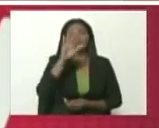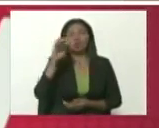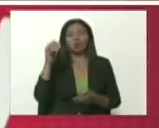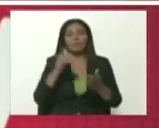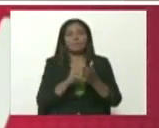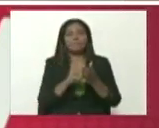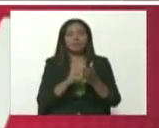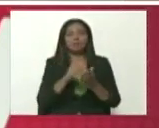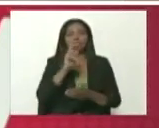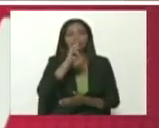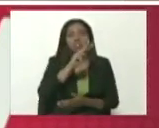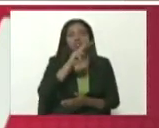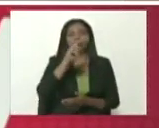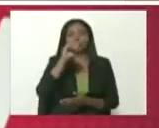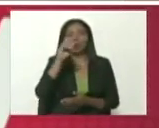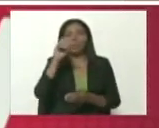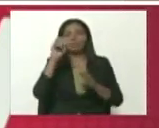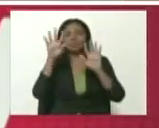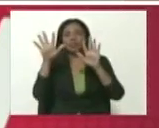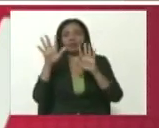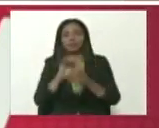105.210 camaradas, para un total de